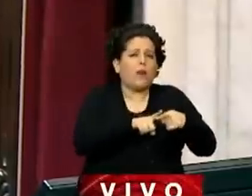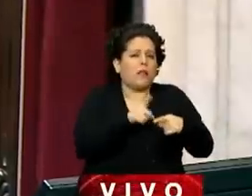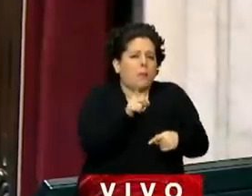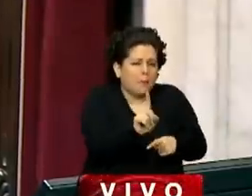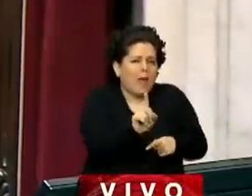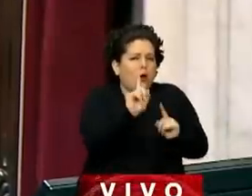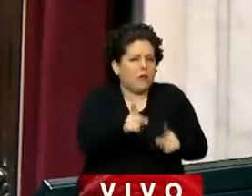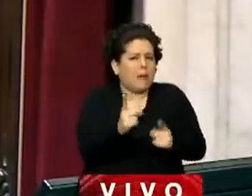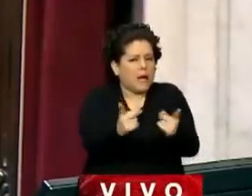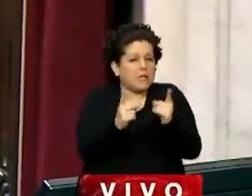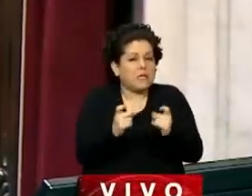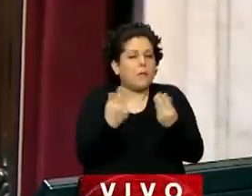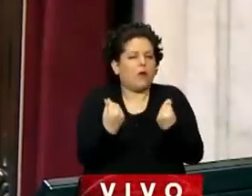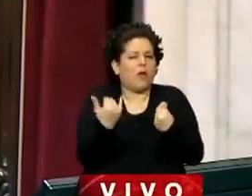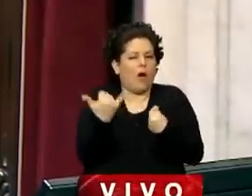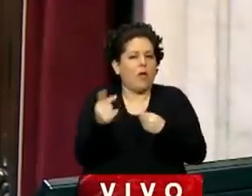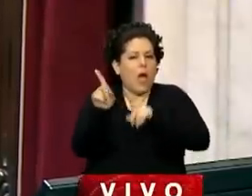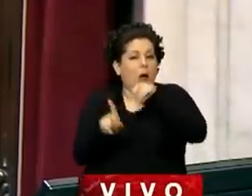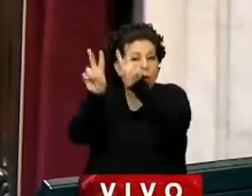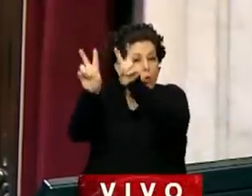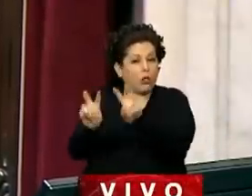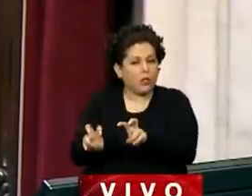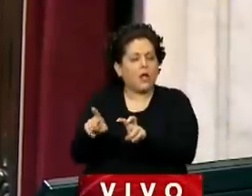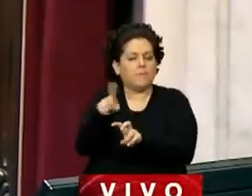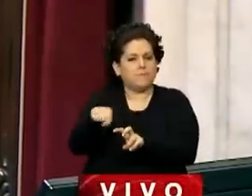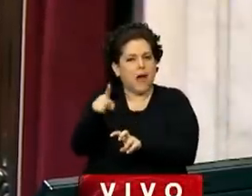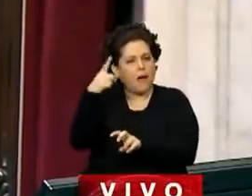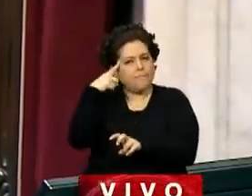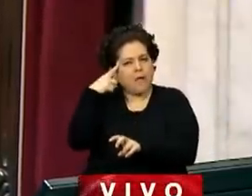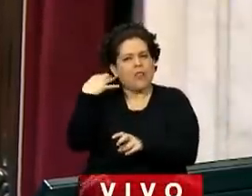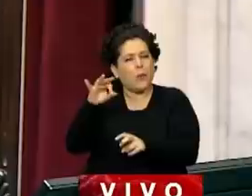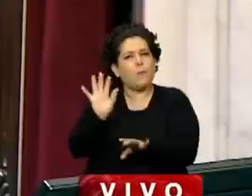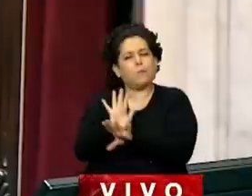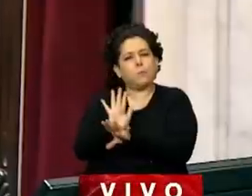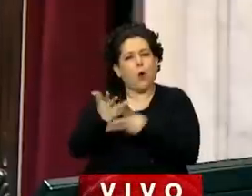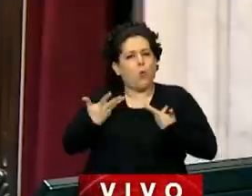necesita que en algunos temas tengamos la humildad,